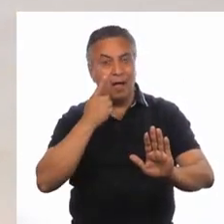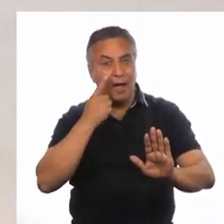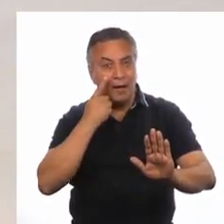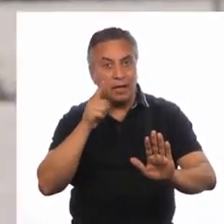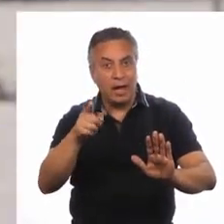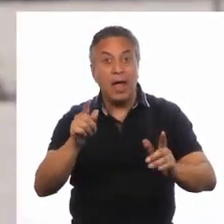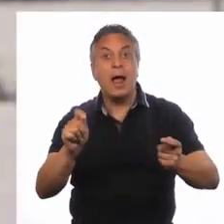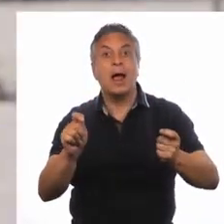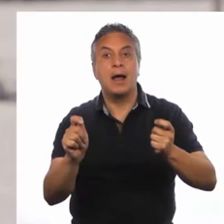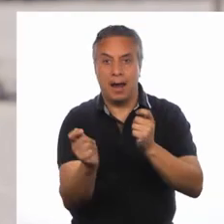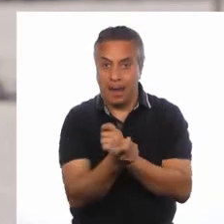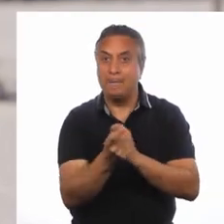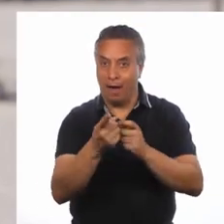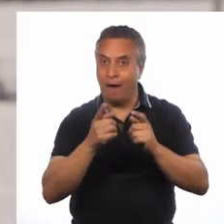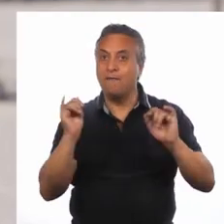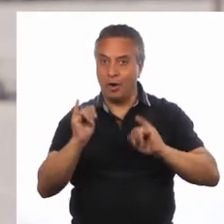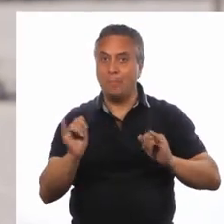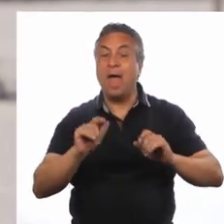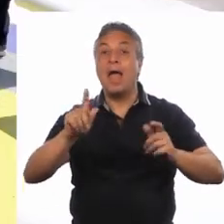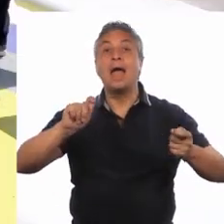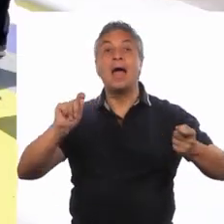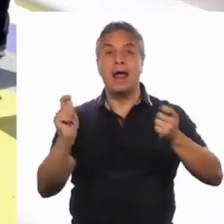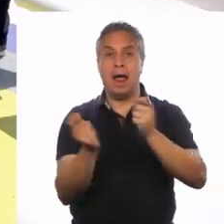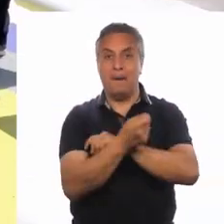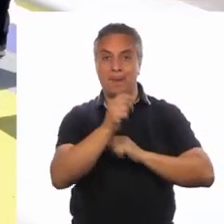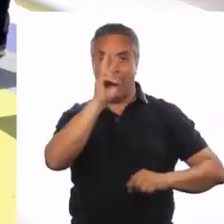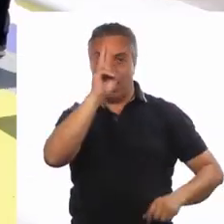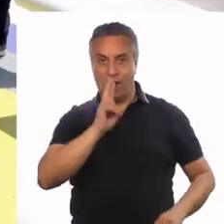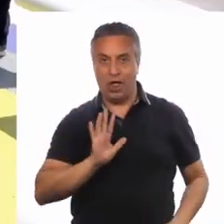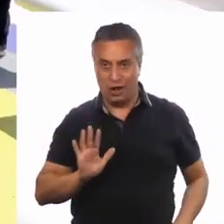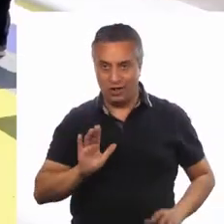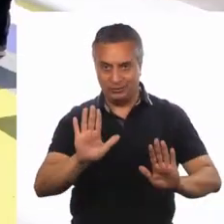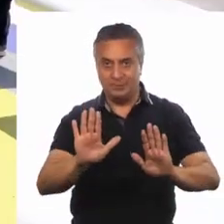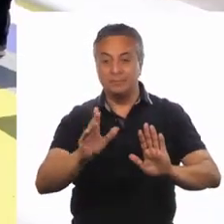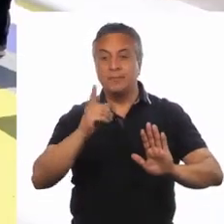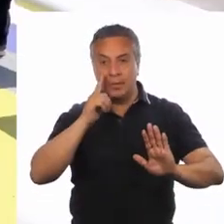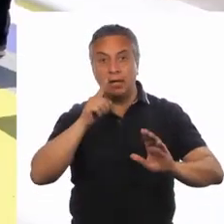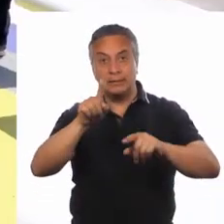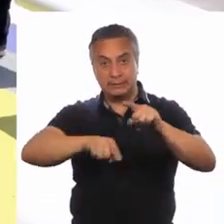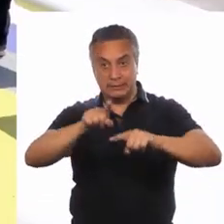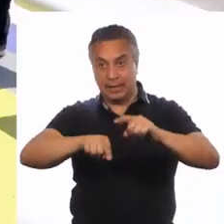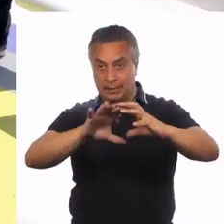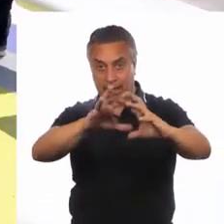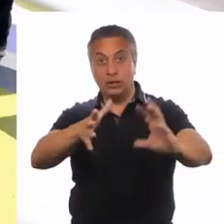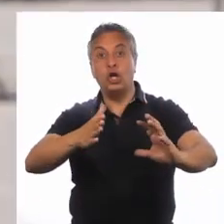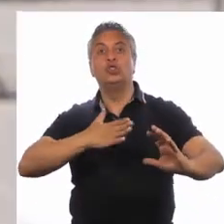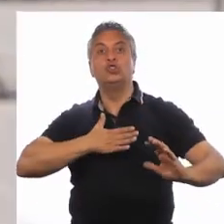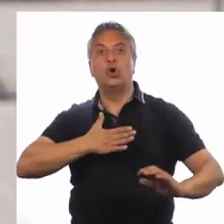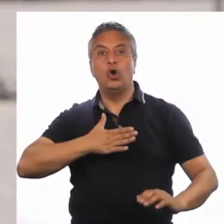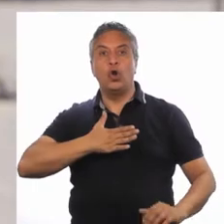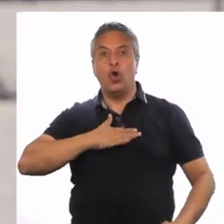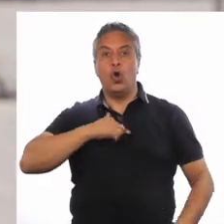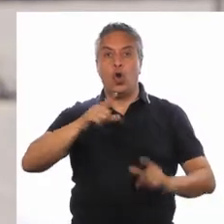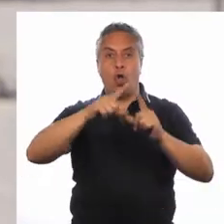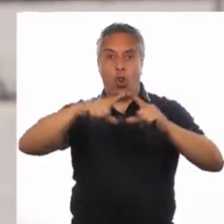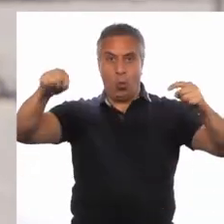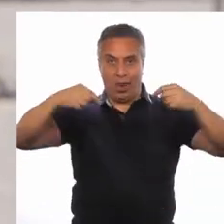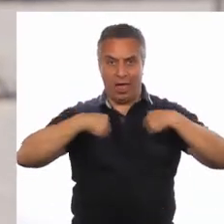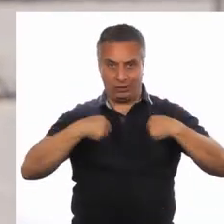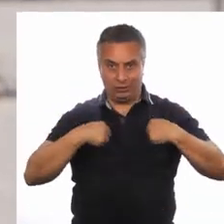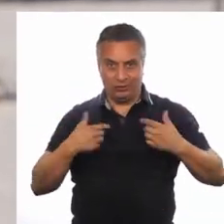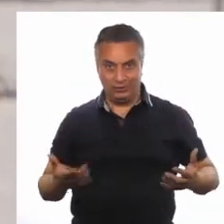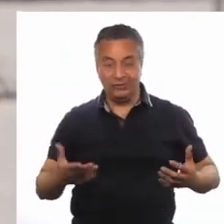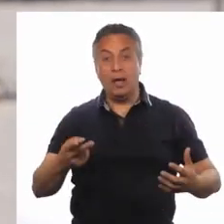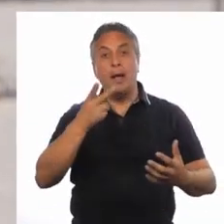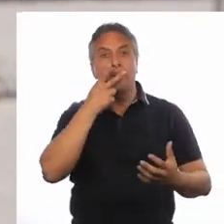forma. Cambiemos de roles. Allá está la Tierra y ahora yo seré la luna. Para que podamos ver bien cuál es el